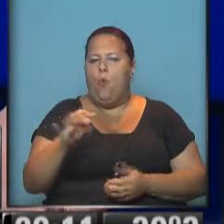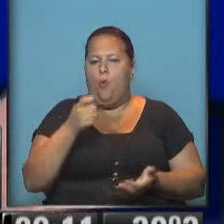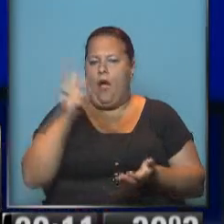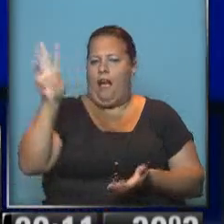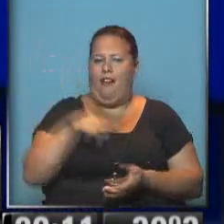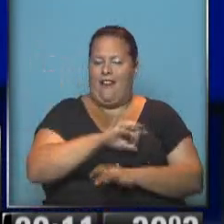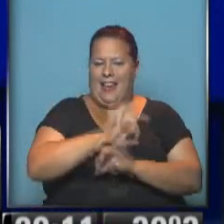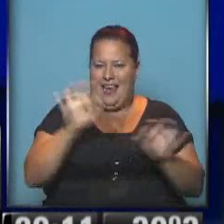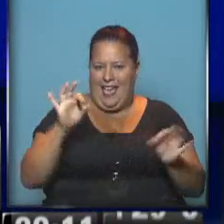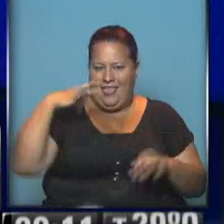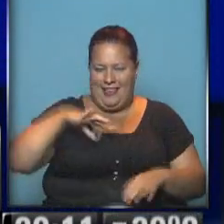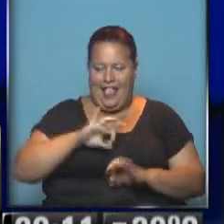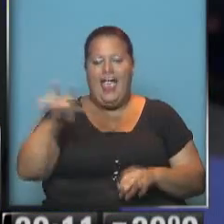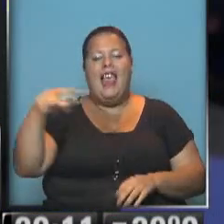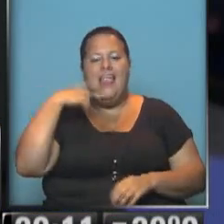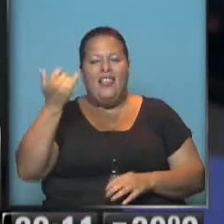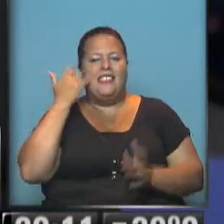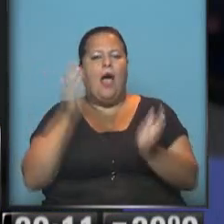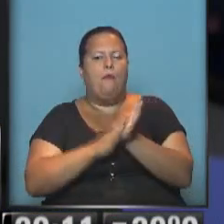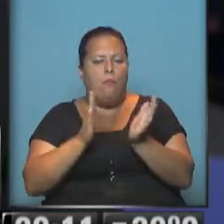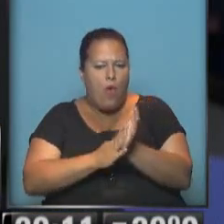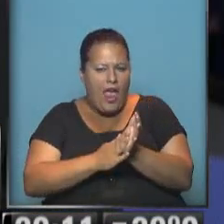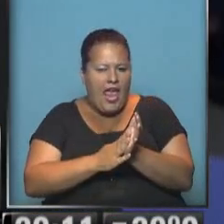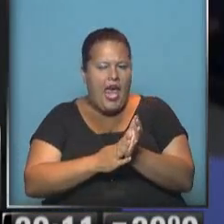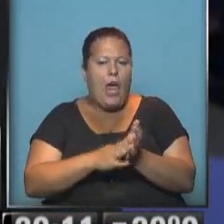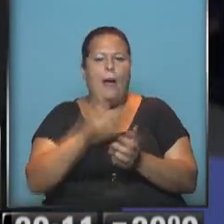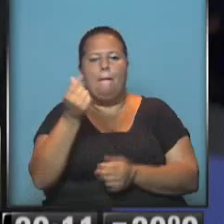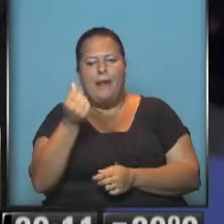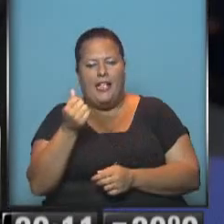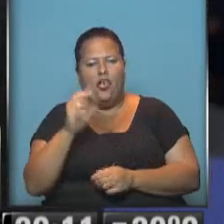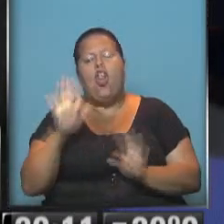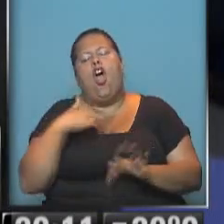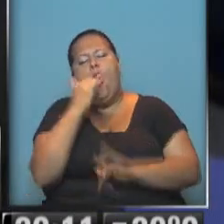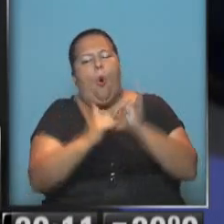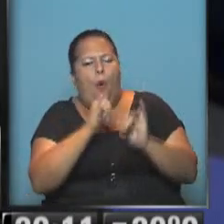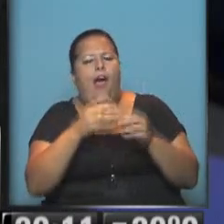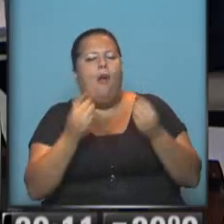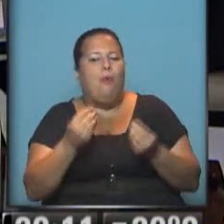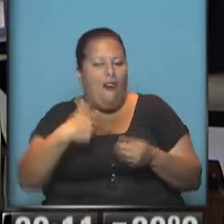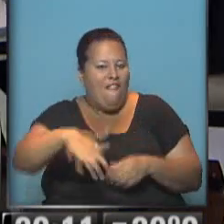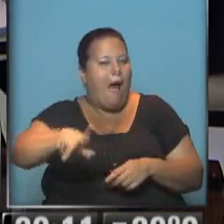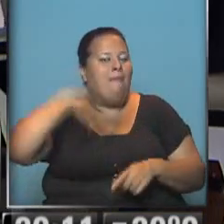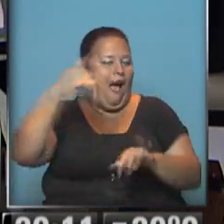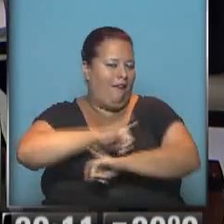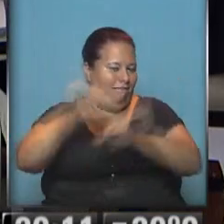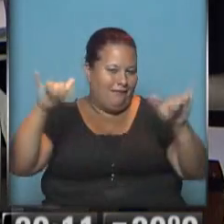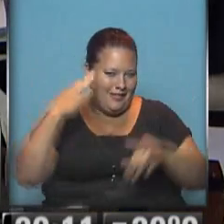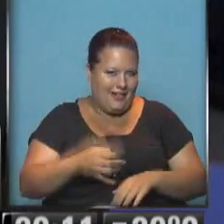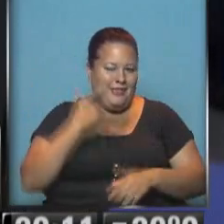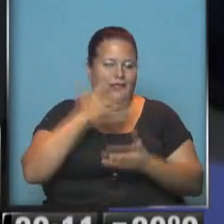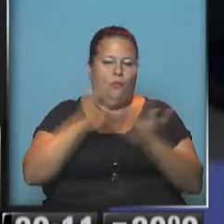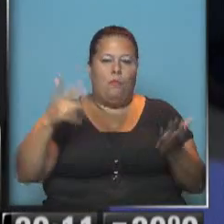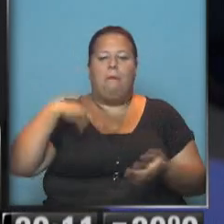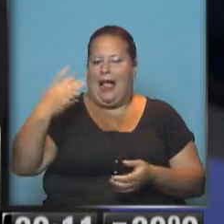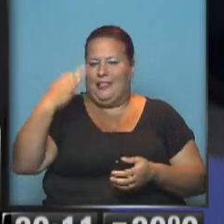nada. Bueno, ellos dicen que está certificada, que el precio... No, digo esto porque es lo que va a aparecer mañana, claro, en publicado. Los